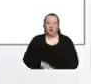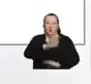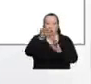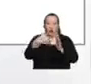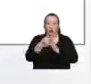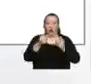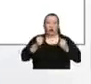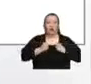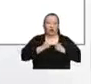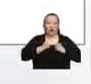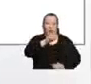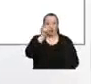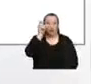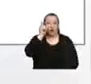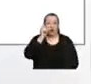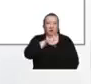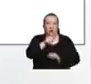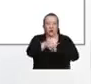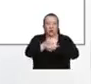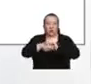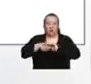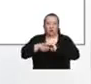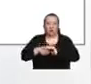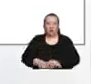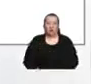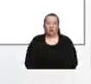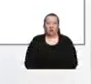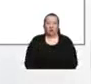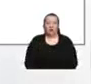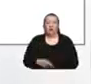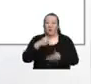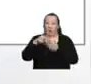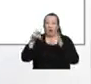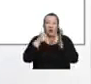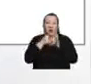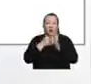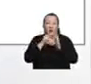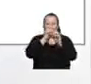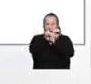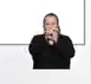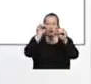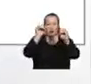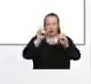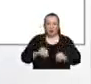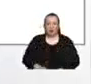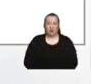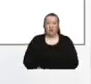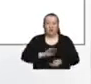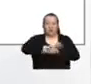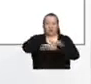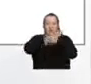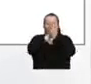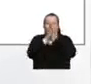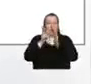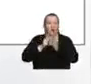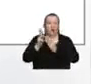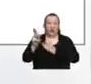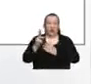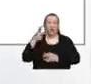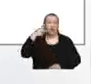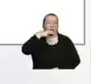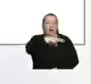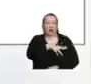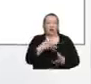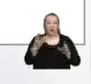del mismo guillermo lazo no hay pago activo las impuestos no hay nada de un gran engaño un insulto a la